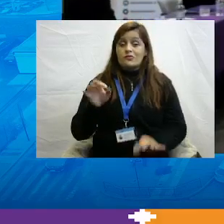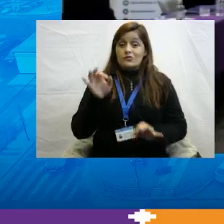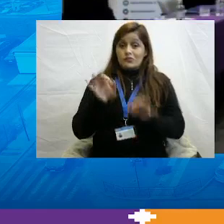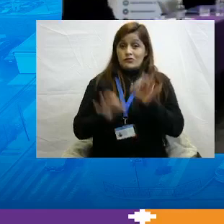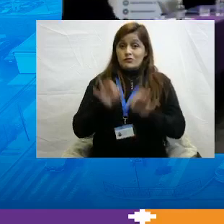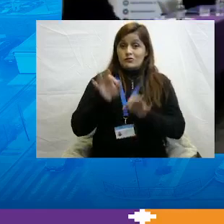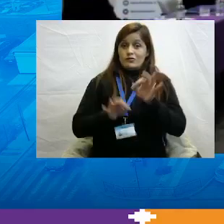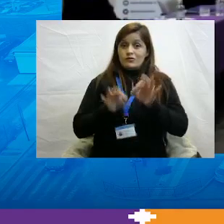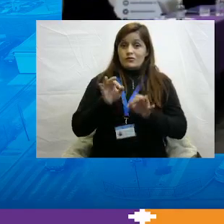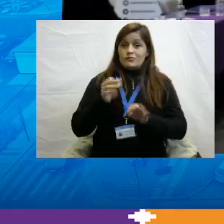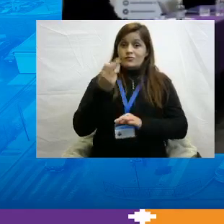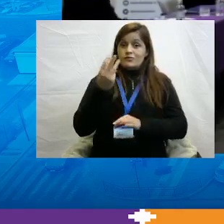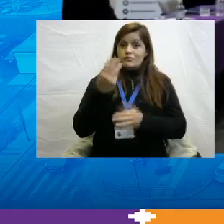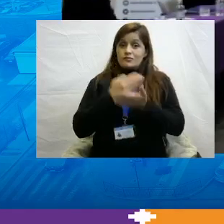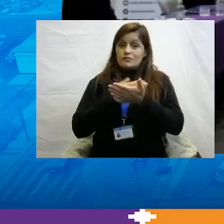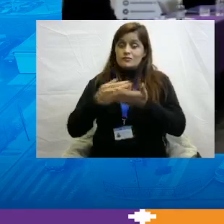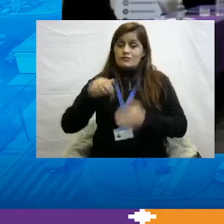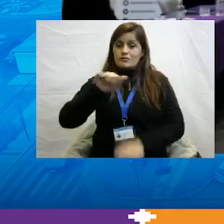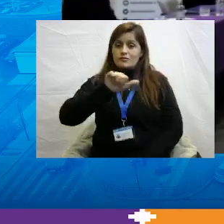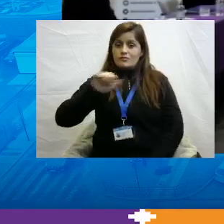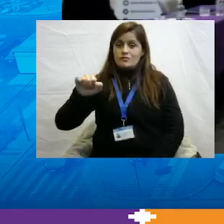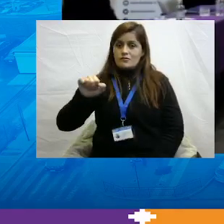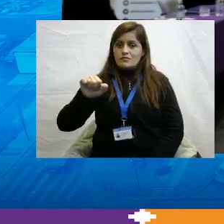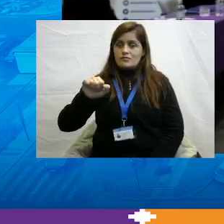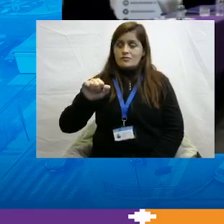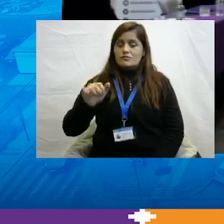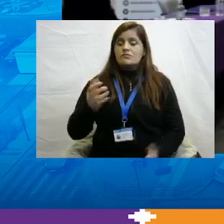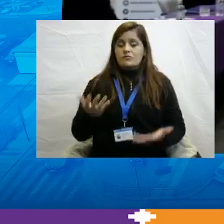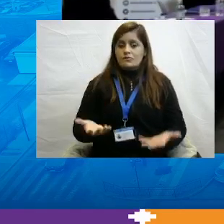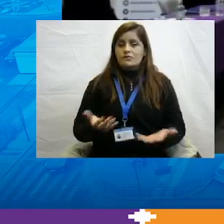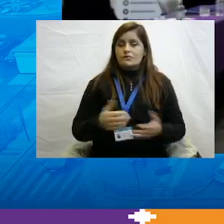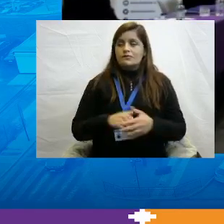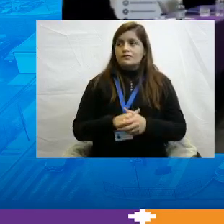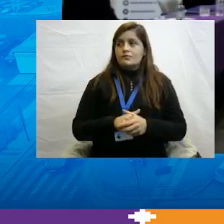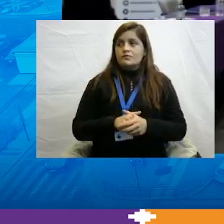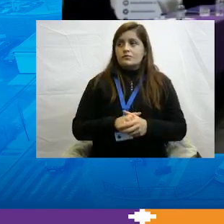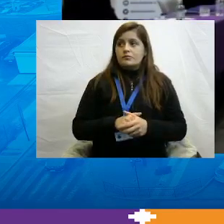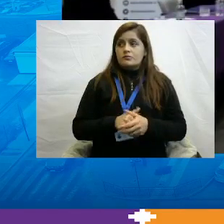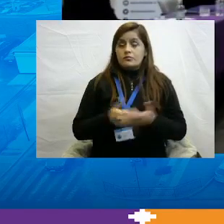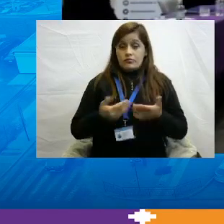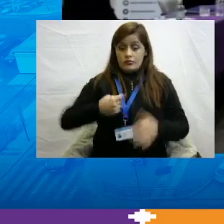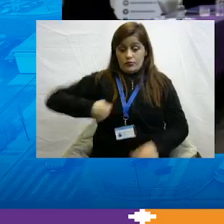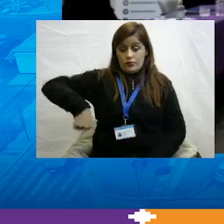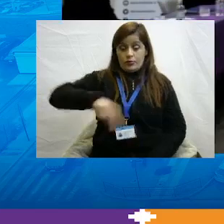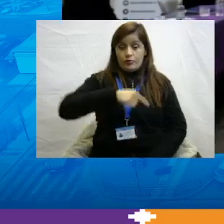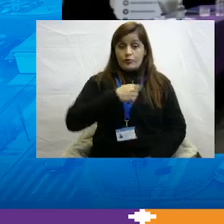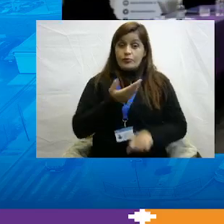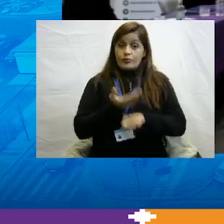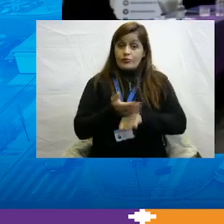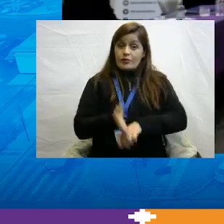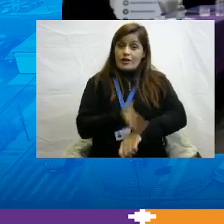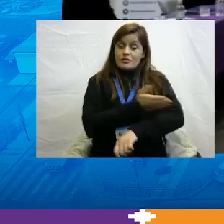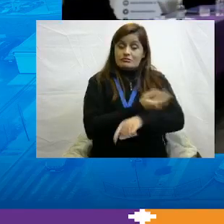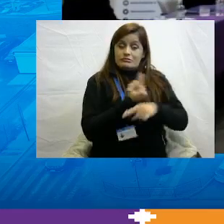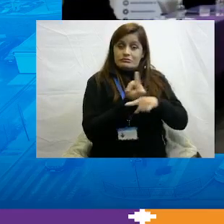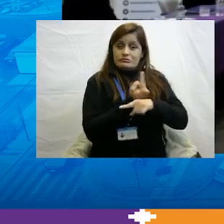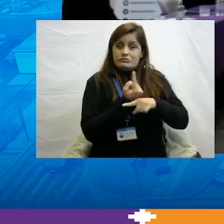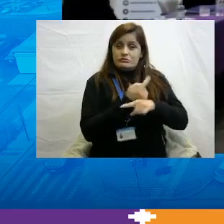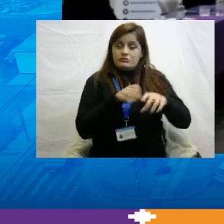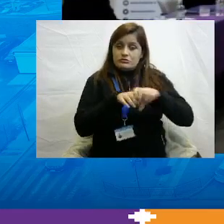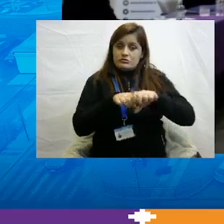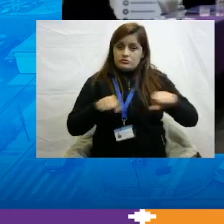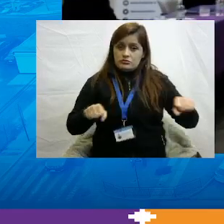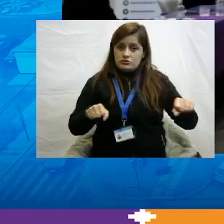como base 3.600.000 pesos. Por lo tanto, esta dirección de asesoría jurídica previa a negociaciones